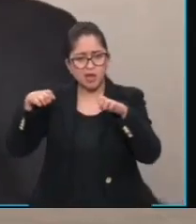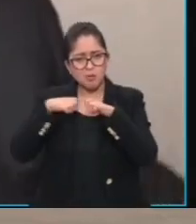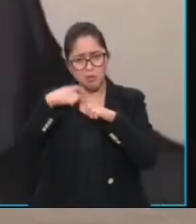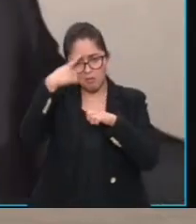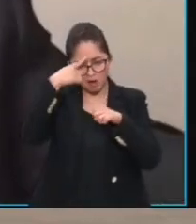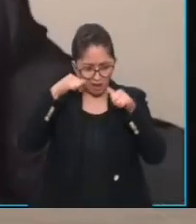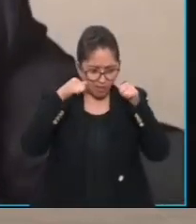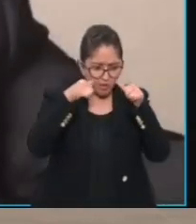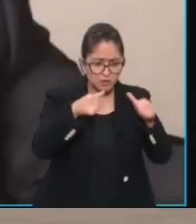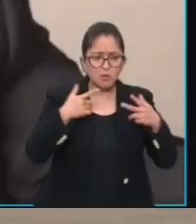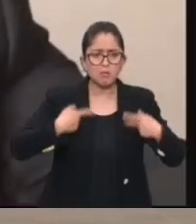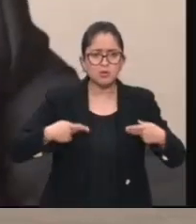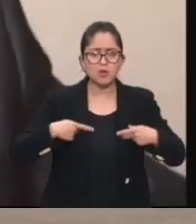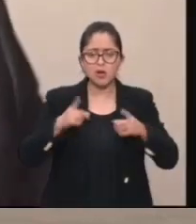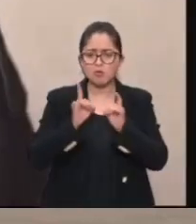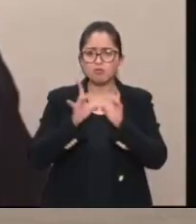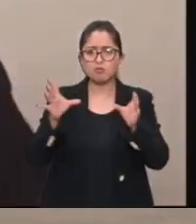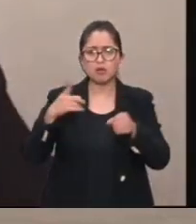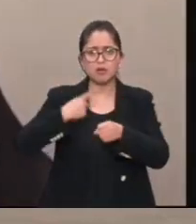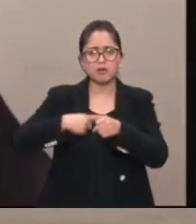COVID.